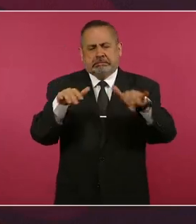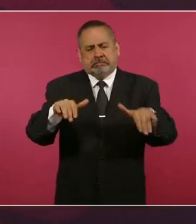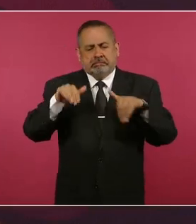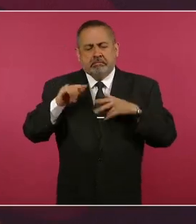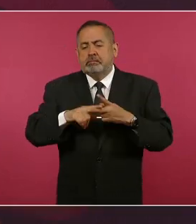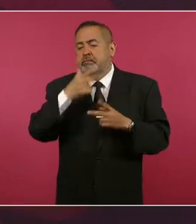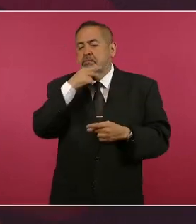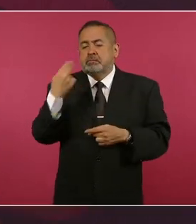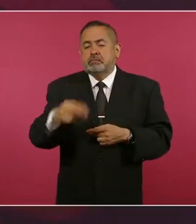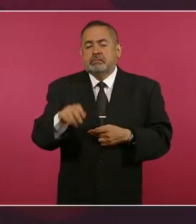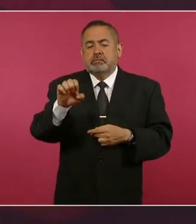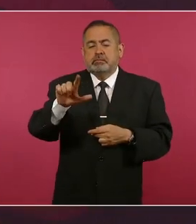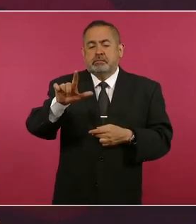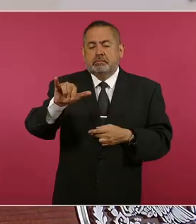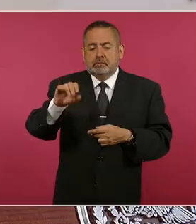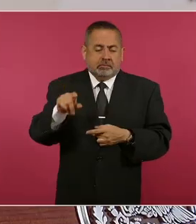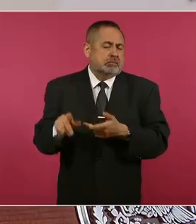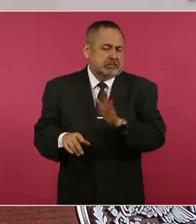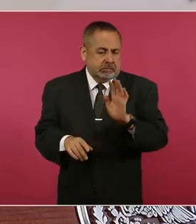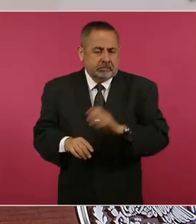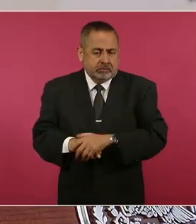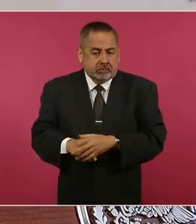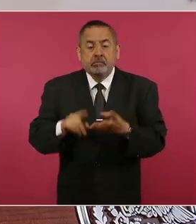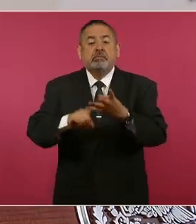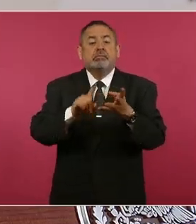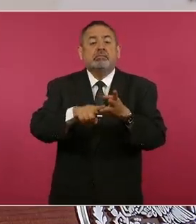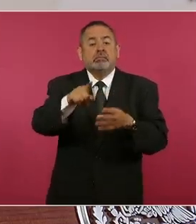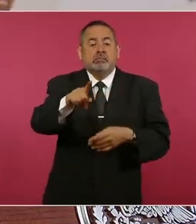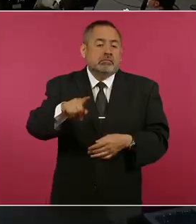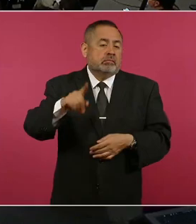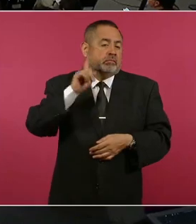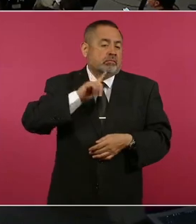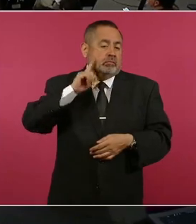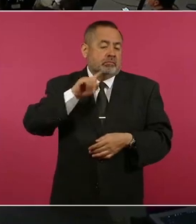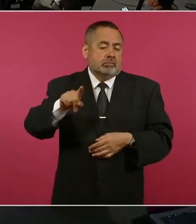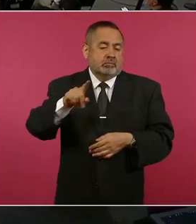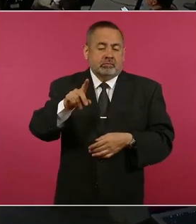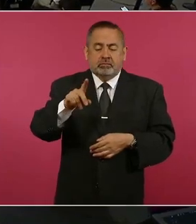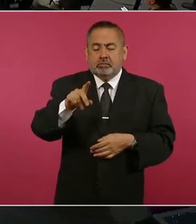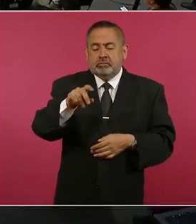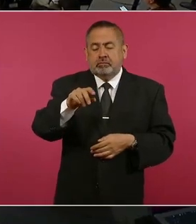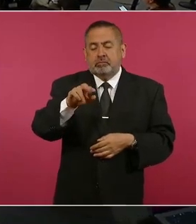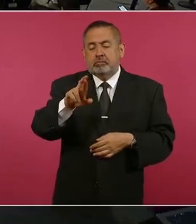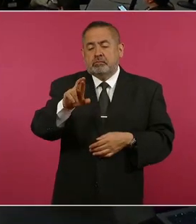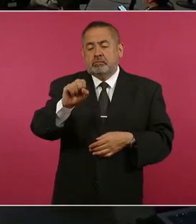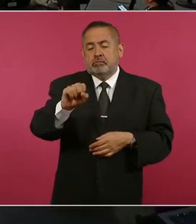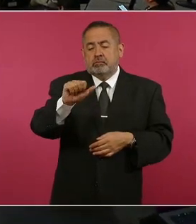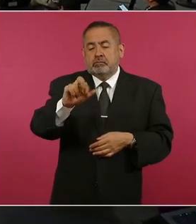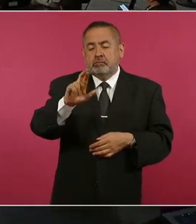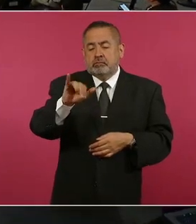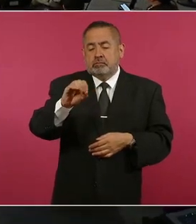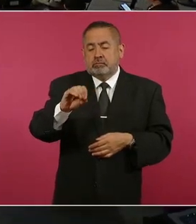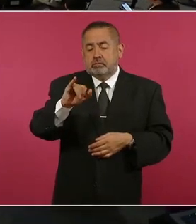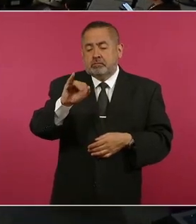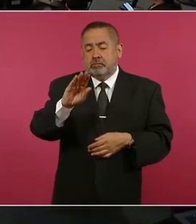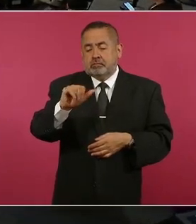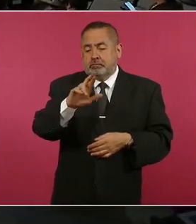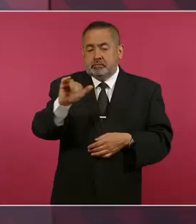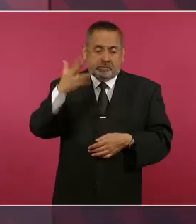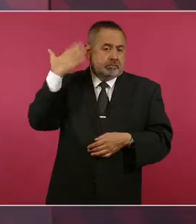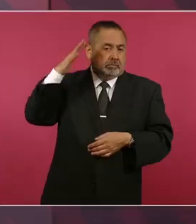de primera. Bueno, doña Rosario Ibarra escribía en el Universal